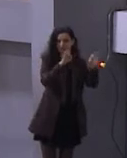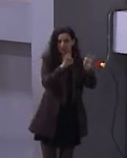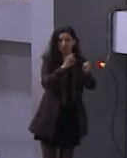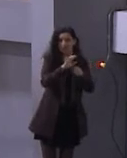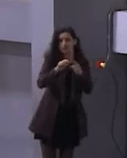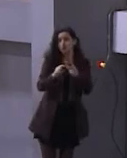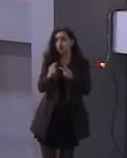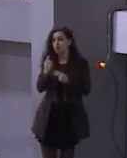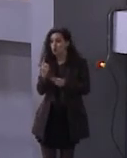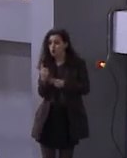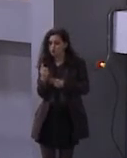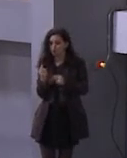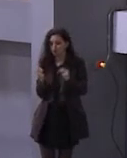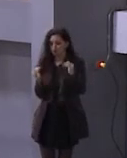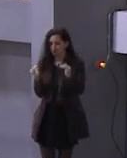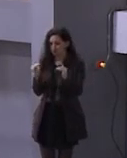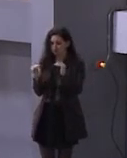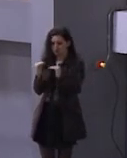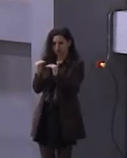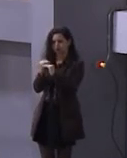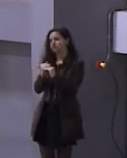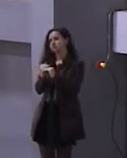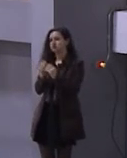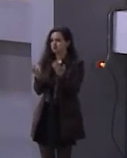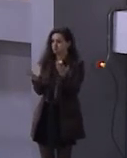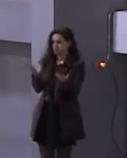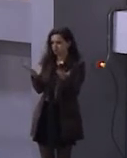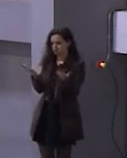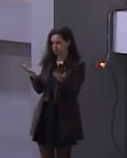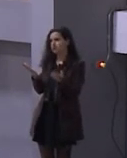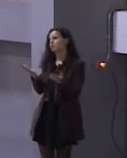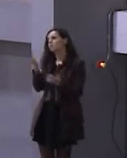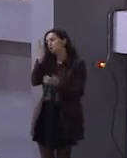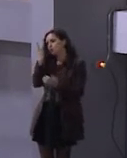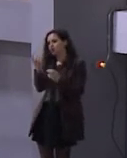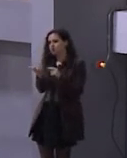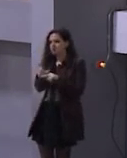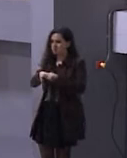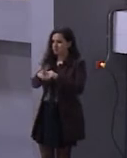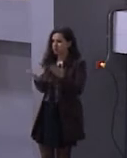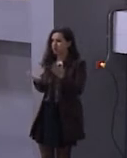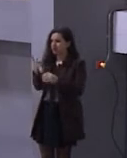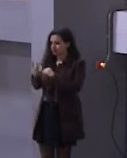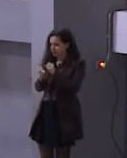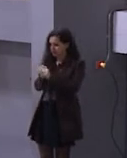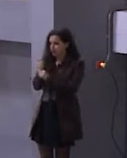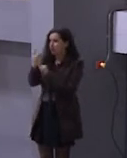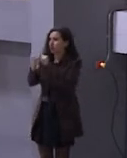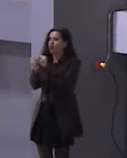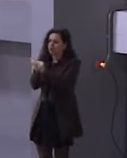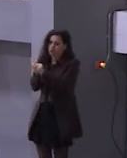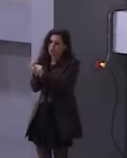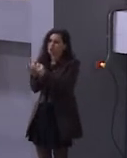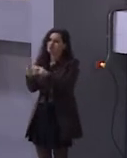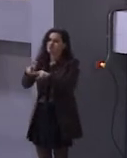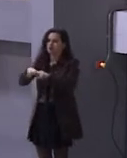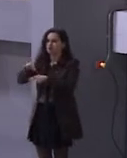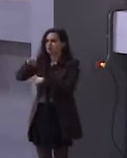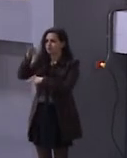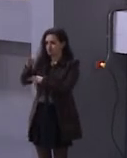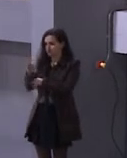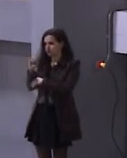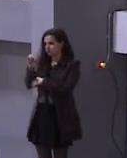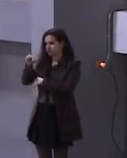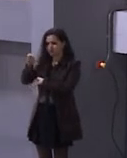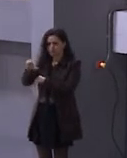y 1 brechas, obviamente haciendo las ponderaciones porque aumenta, cada año aumenta el porcentaje por encima del